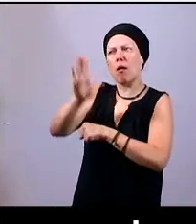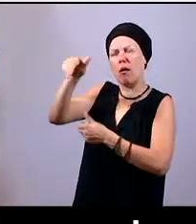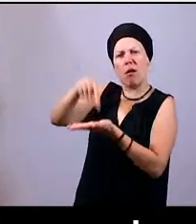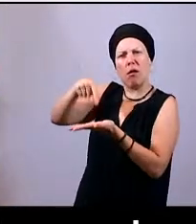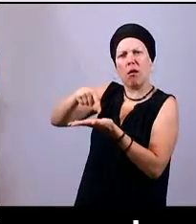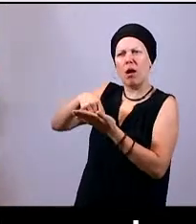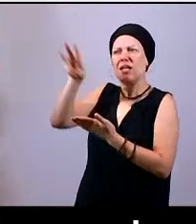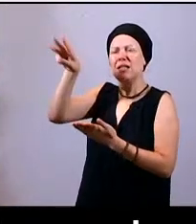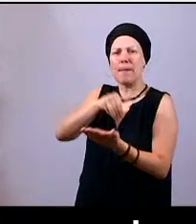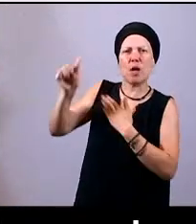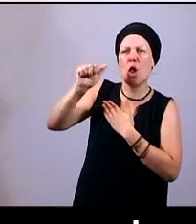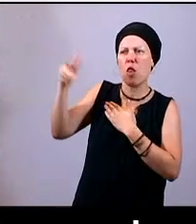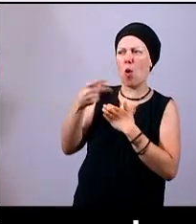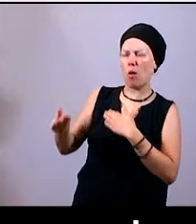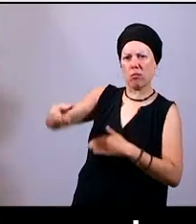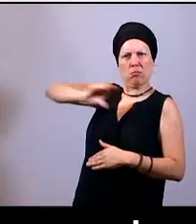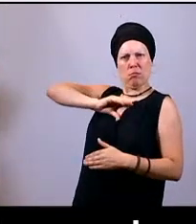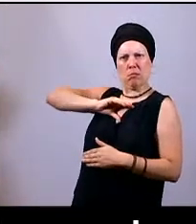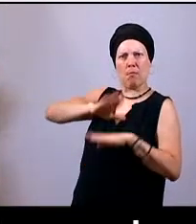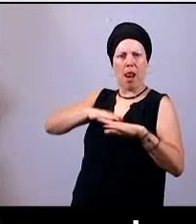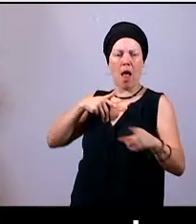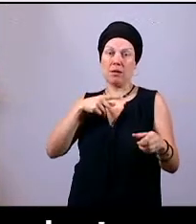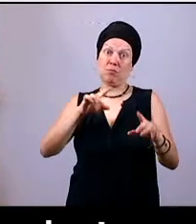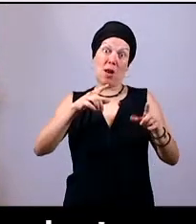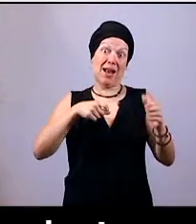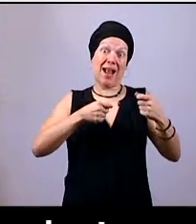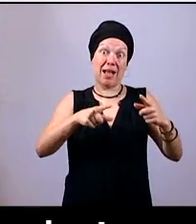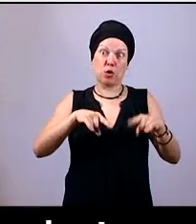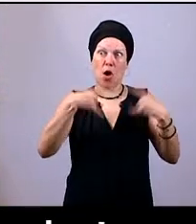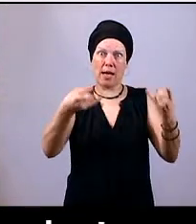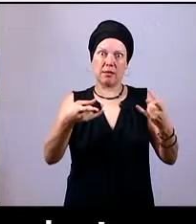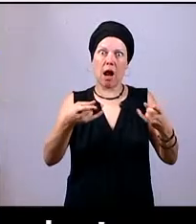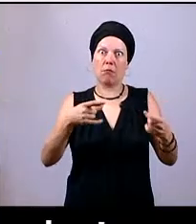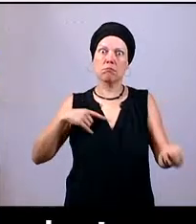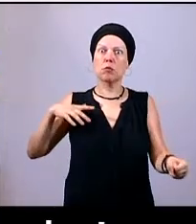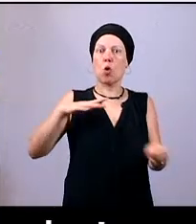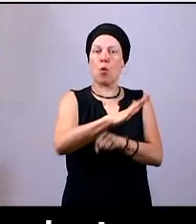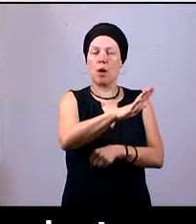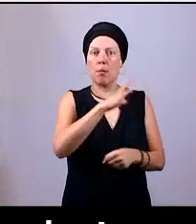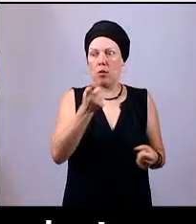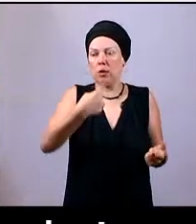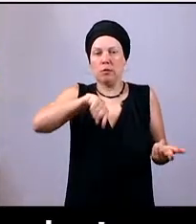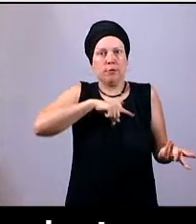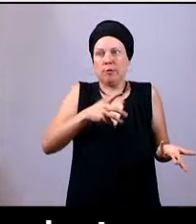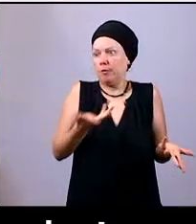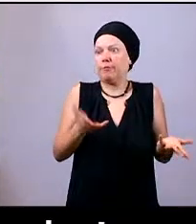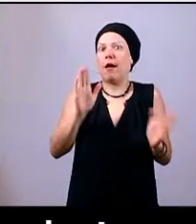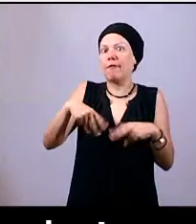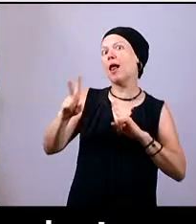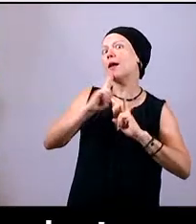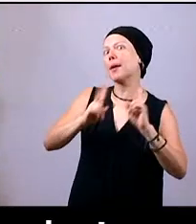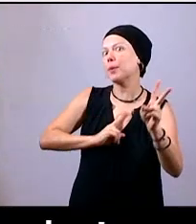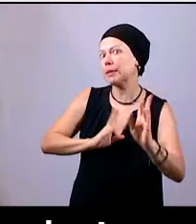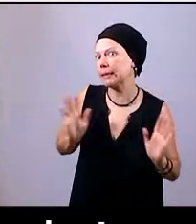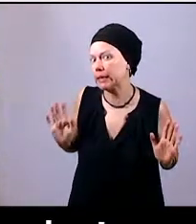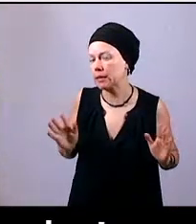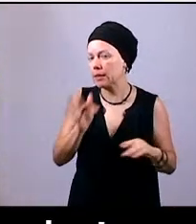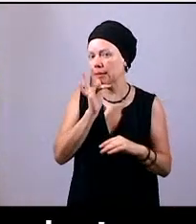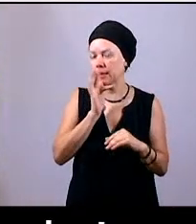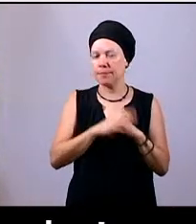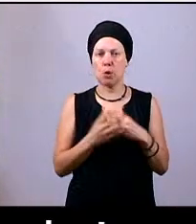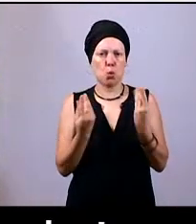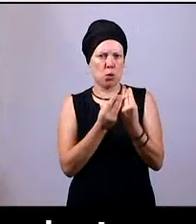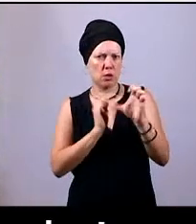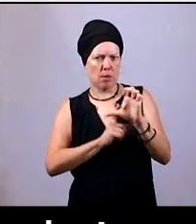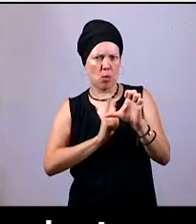de euros adicionales para cubrir ese gasto extra, una petición de la que no hemos obtenido respuesta. La Junta